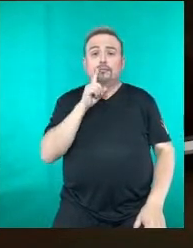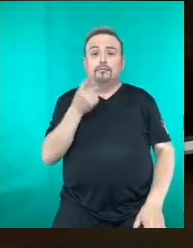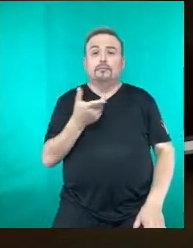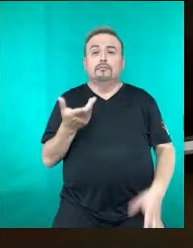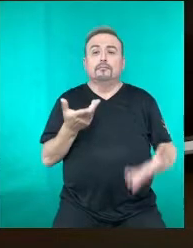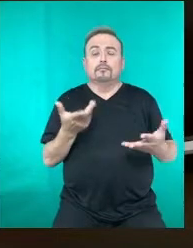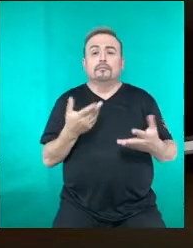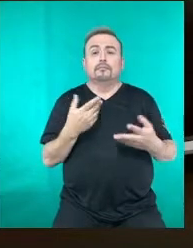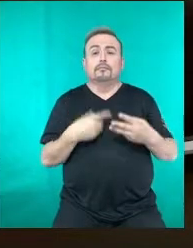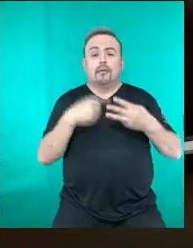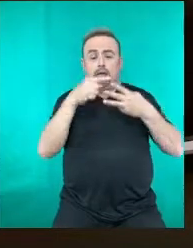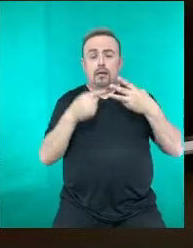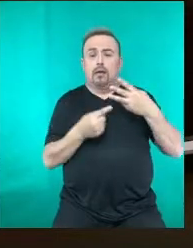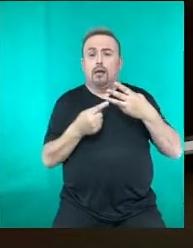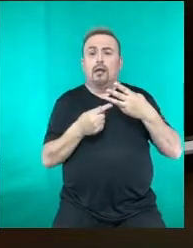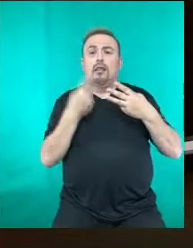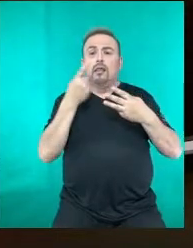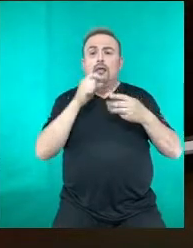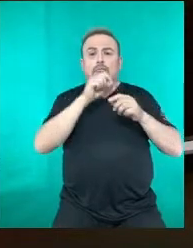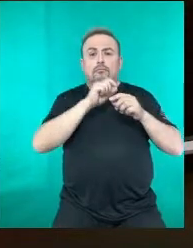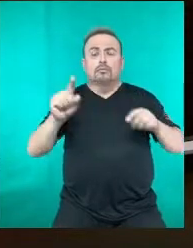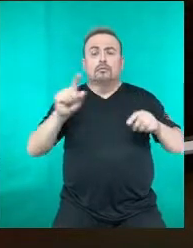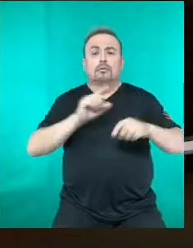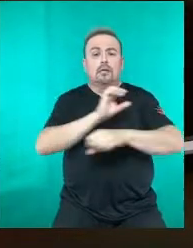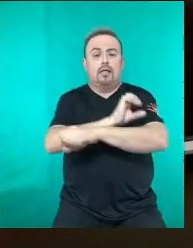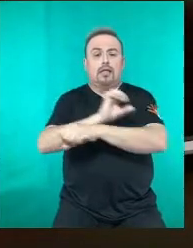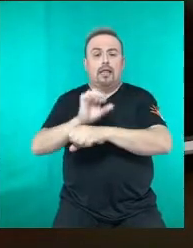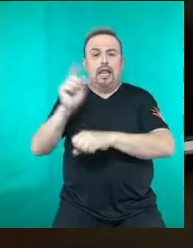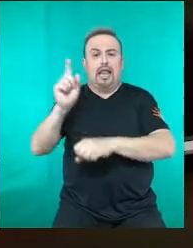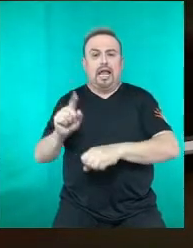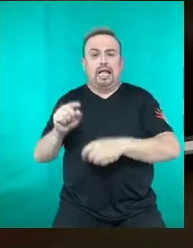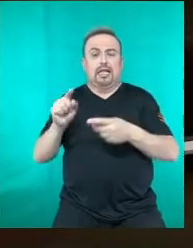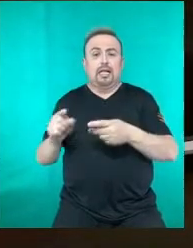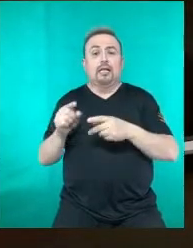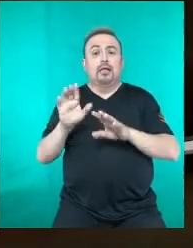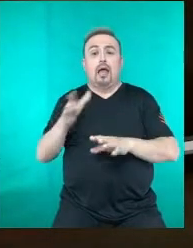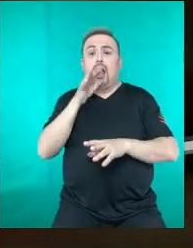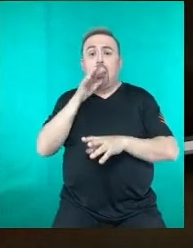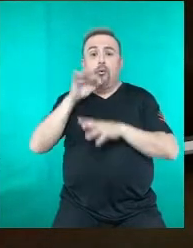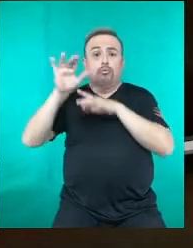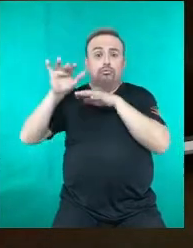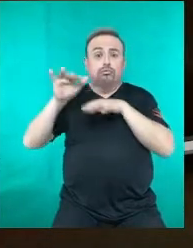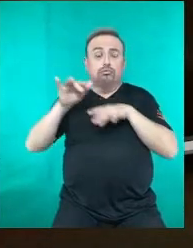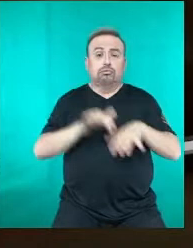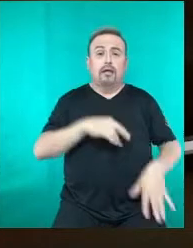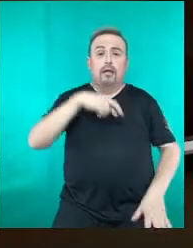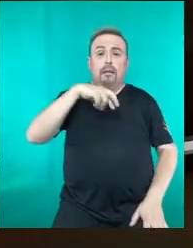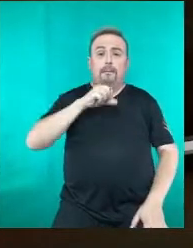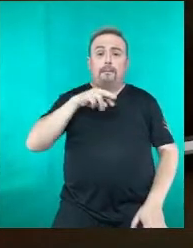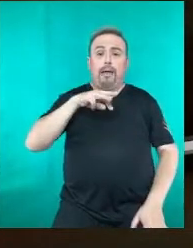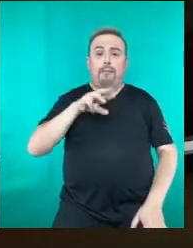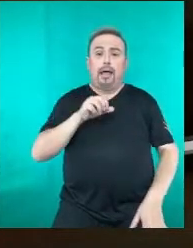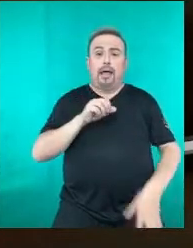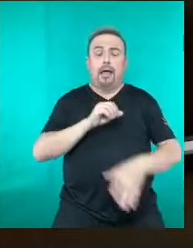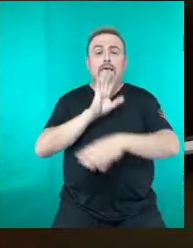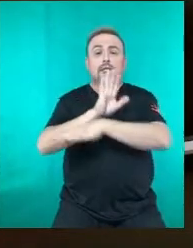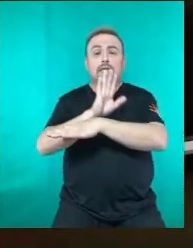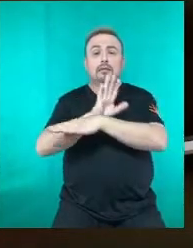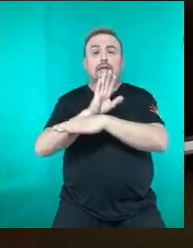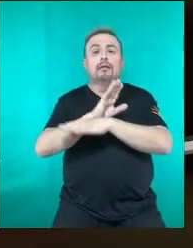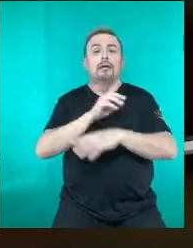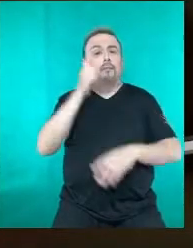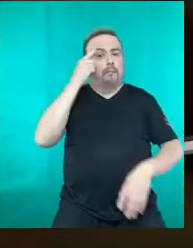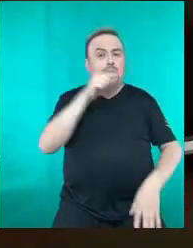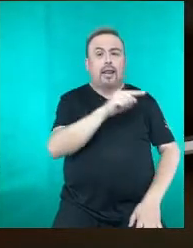3 generadoras de energía eléctrica a partir del agua que bajamos de la Pampa Alta Morugal hacia Iquique y Alto Hospicio. Entonces tenemos